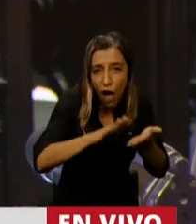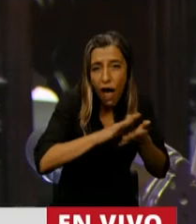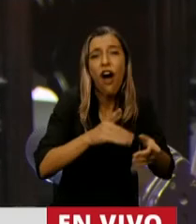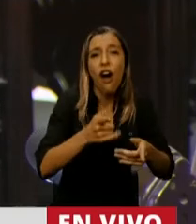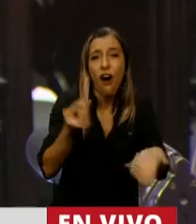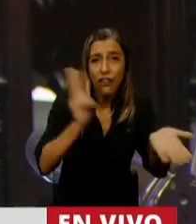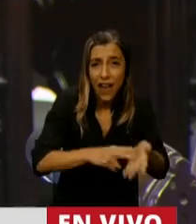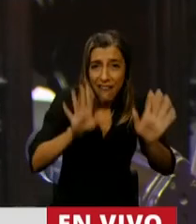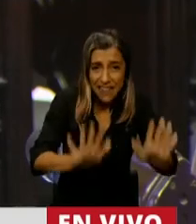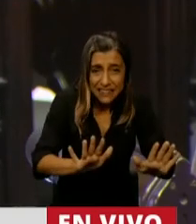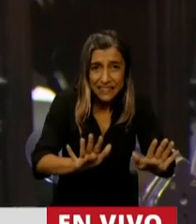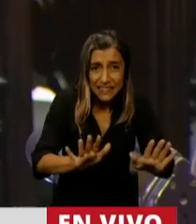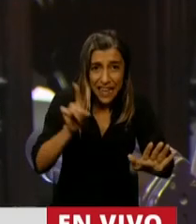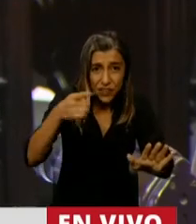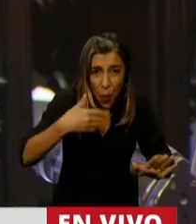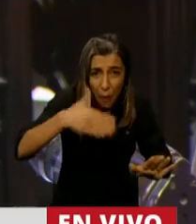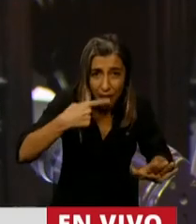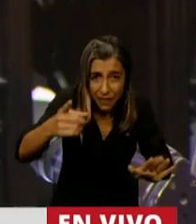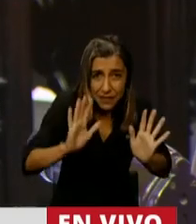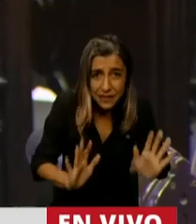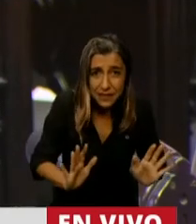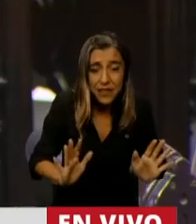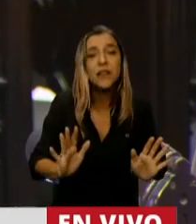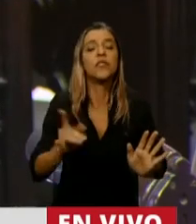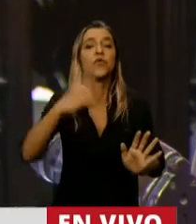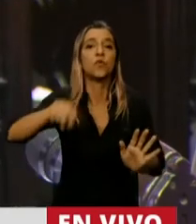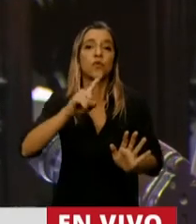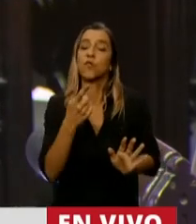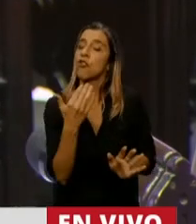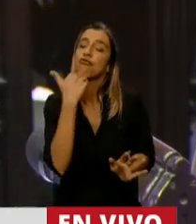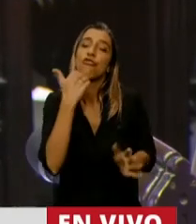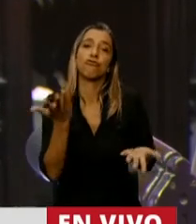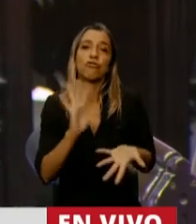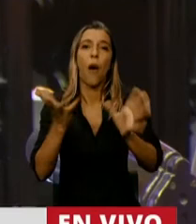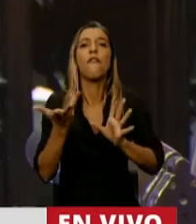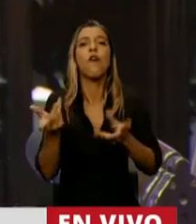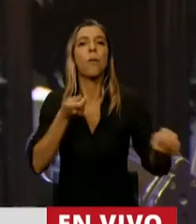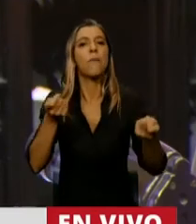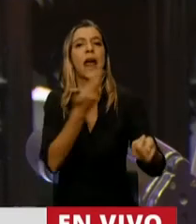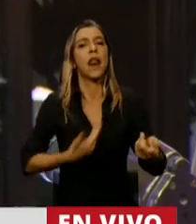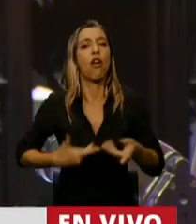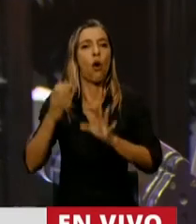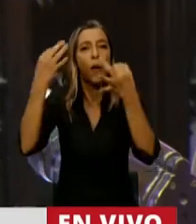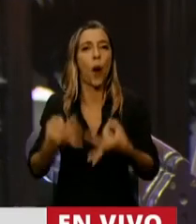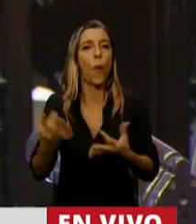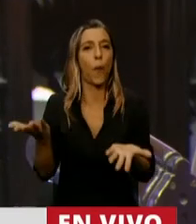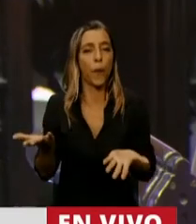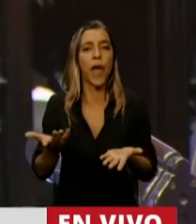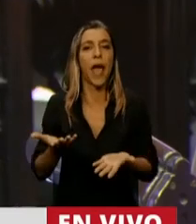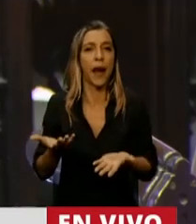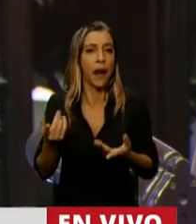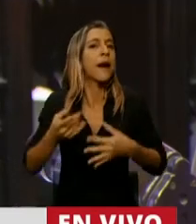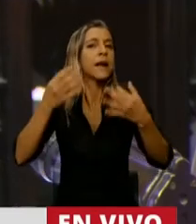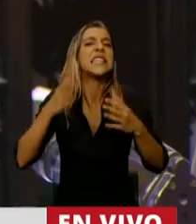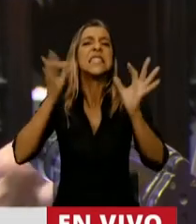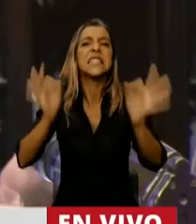Miren, como no saben gobernar sin plata y sin discrecionalidad, no saben generar la riqueza. Lo único que saben